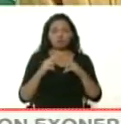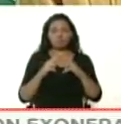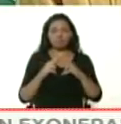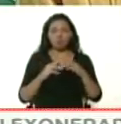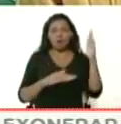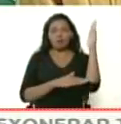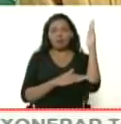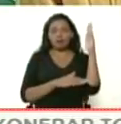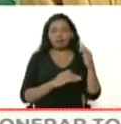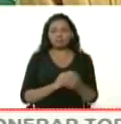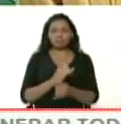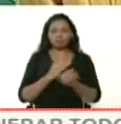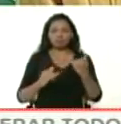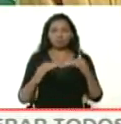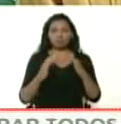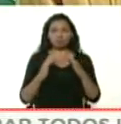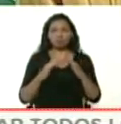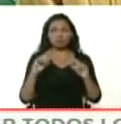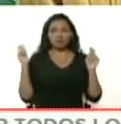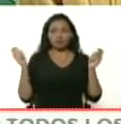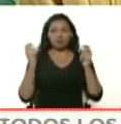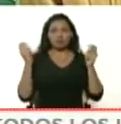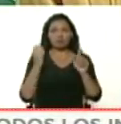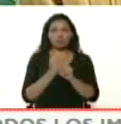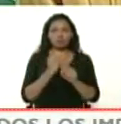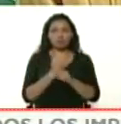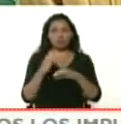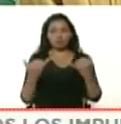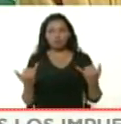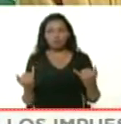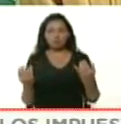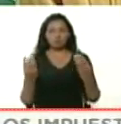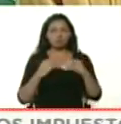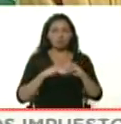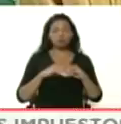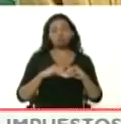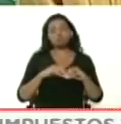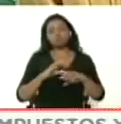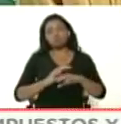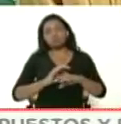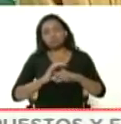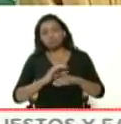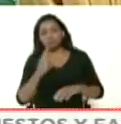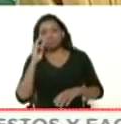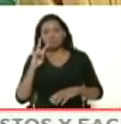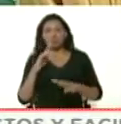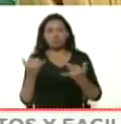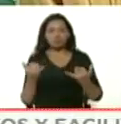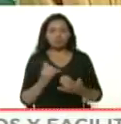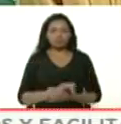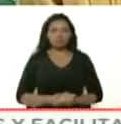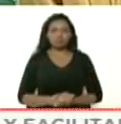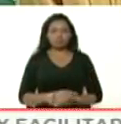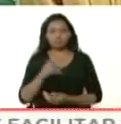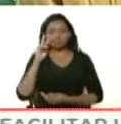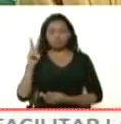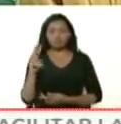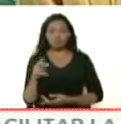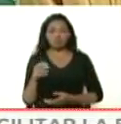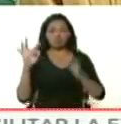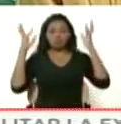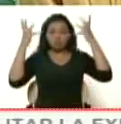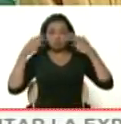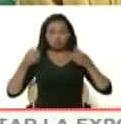Lara, al último pase de esta jornada de trabajo en la agropecuaria La Romana. Allá está la almirante en